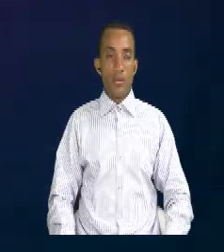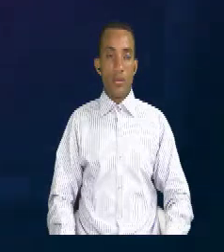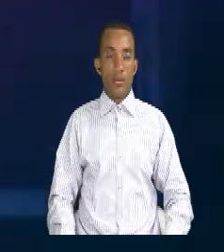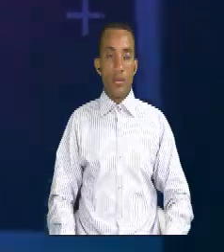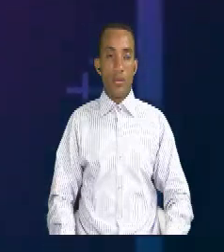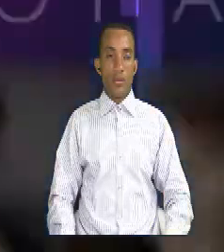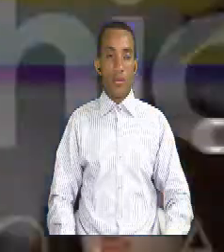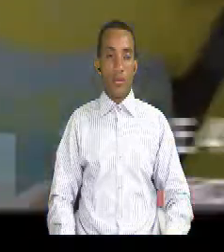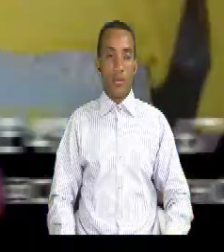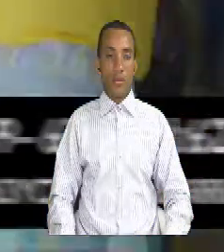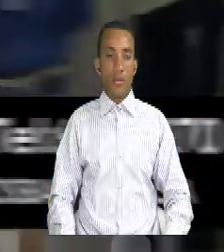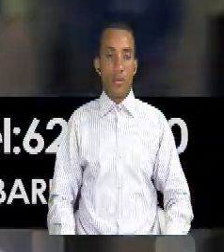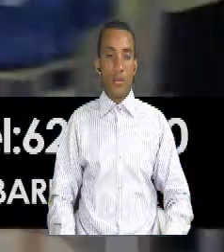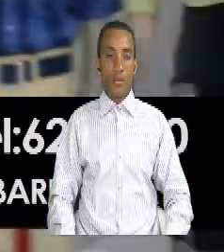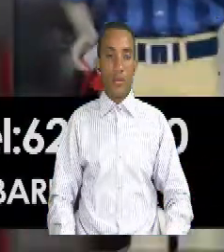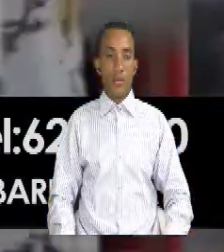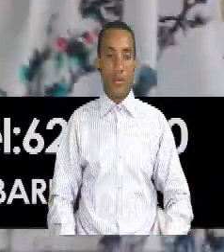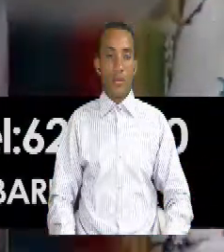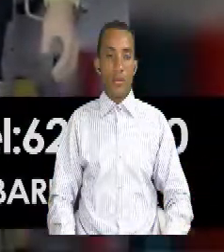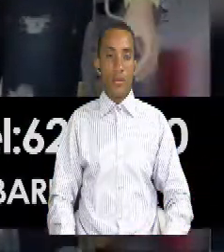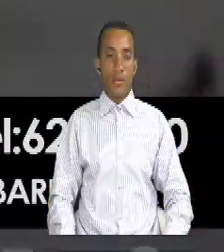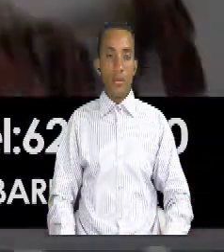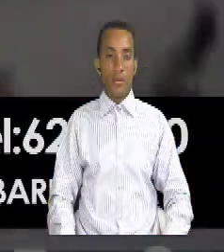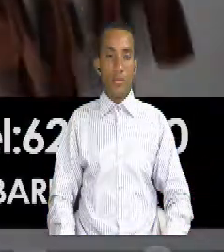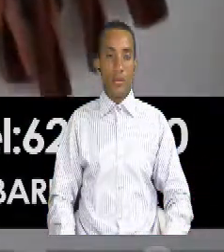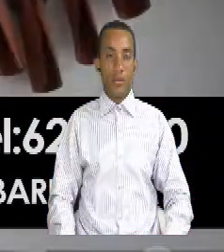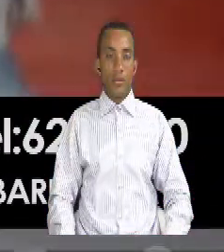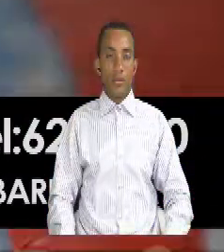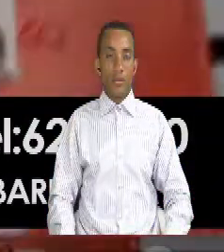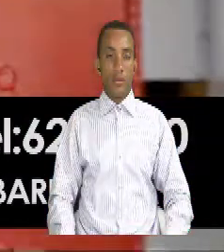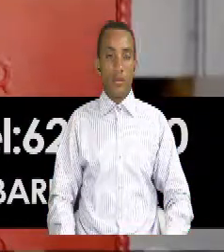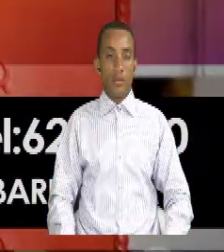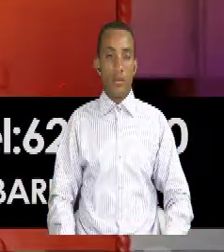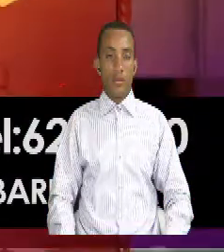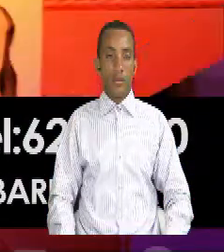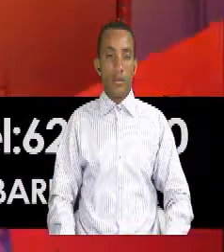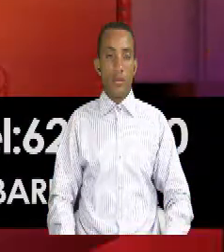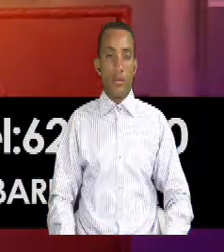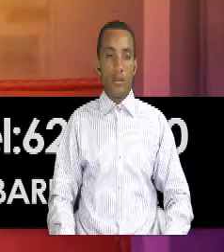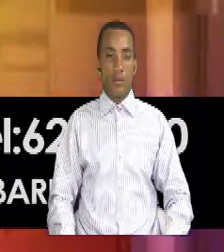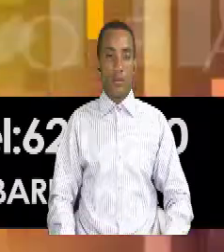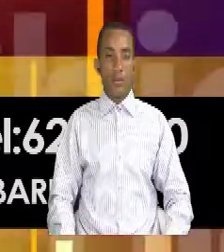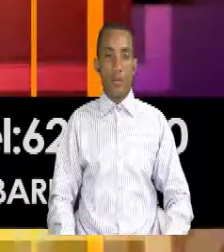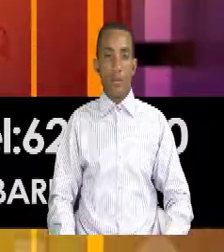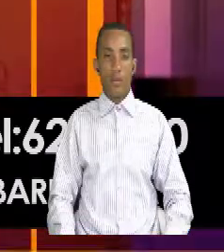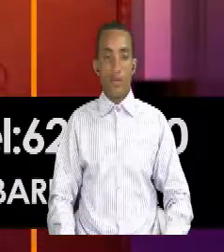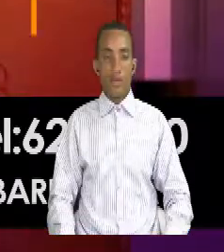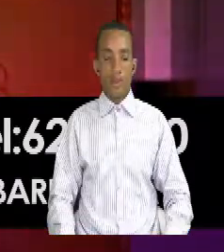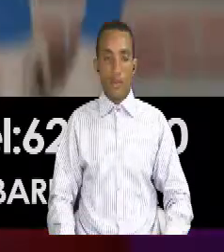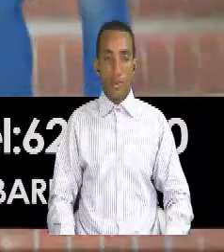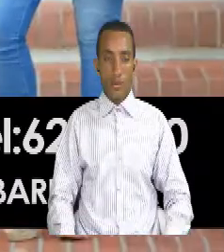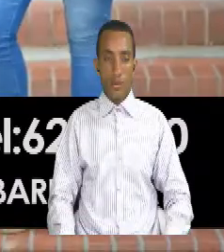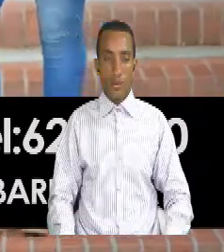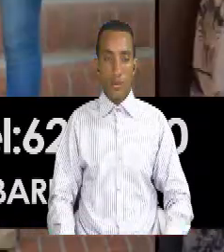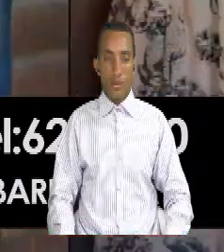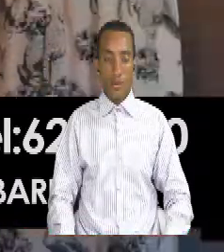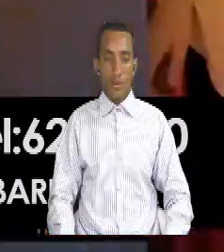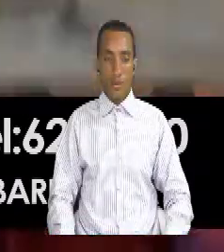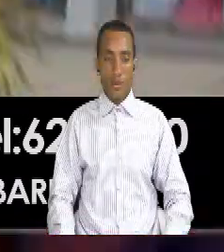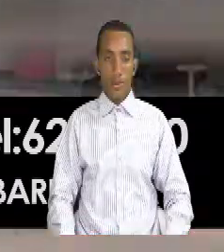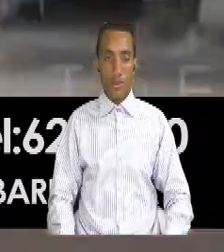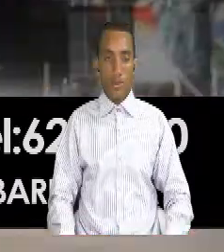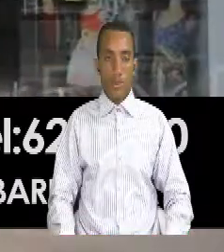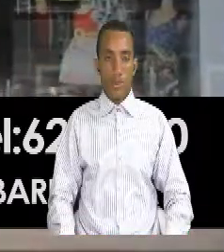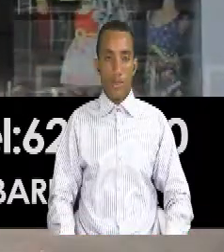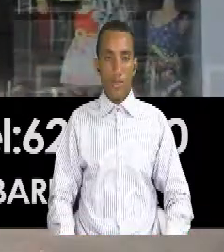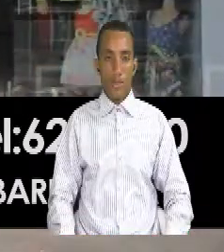En Chicas y Chicos, Tienda de Ropa, tenemos una amplia variedad de prendas exclusivas para damas, caballeros, niñas y niños, excelentes precios